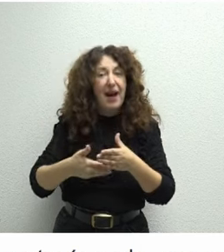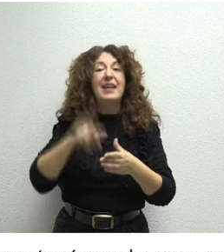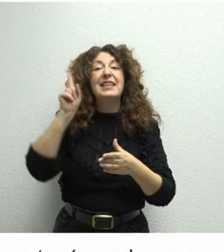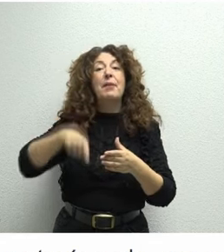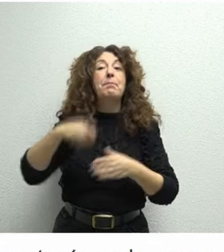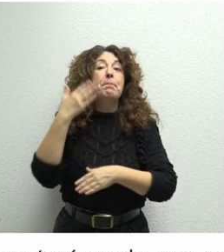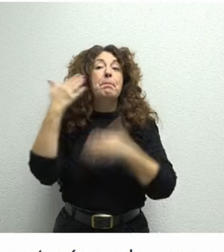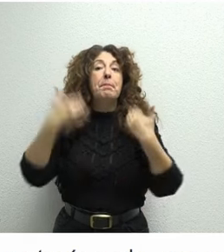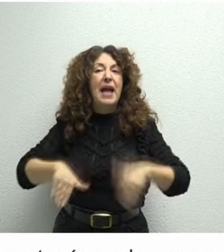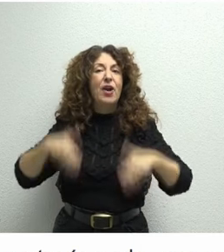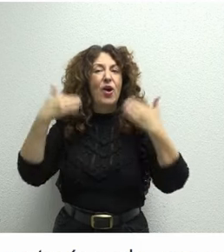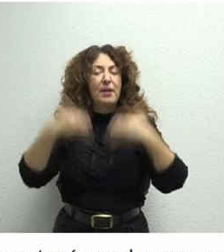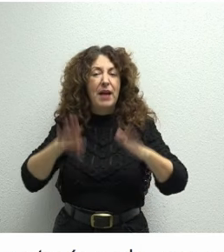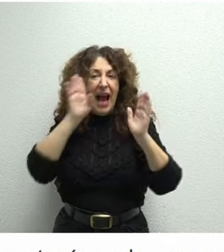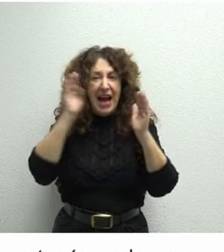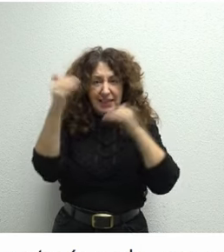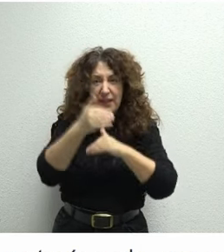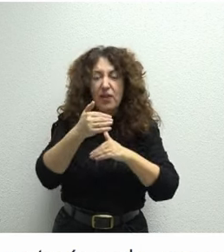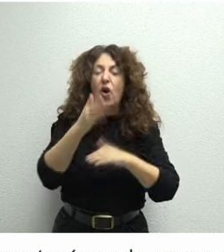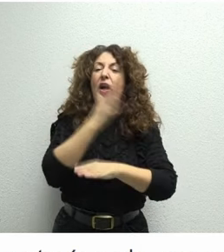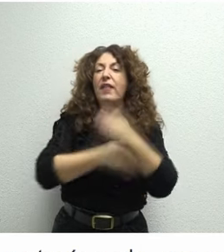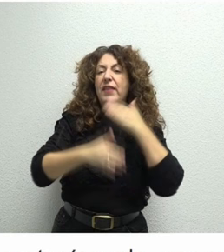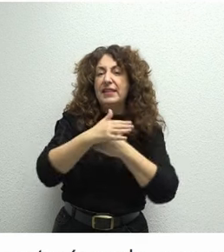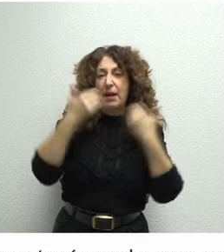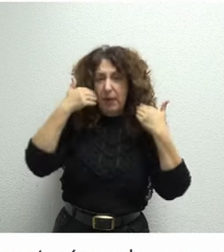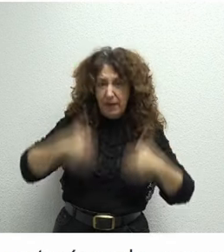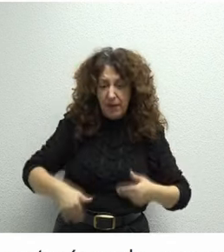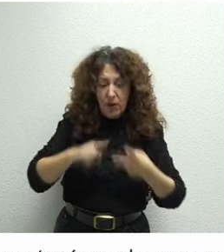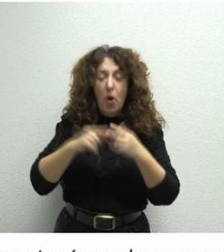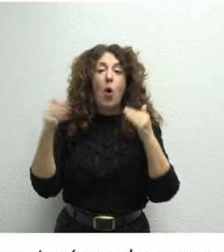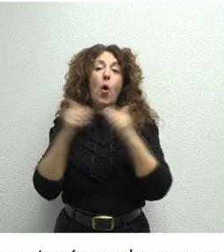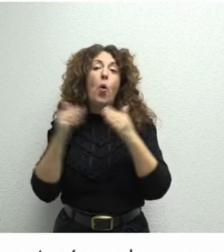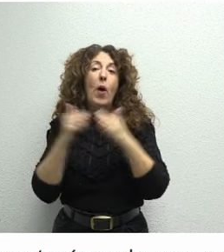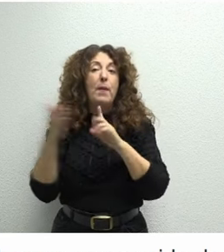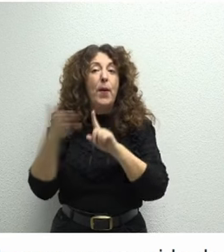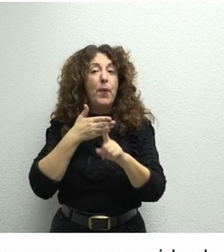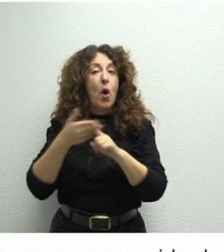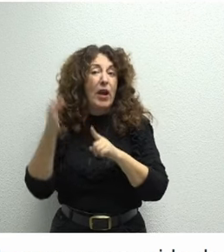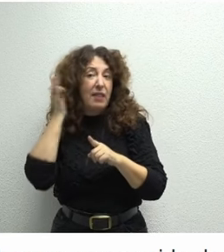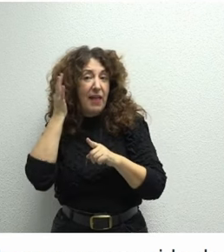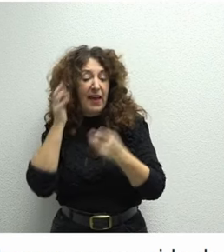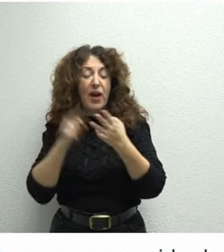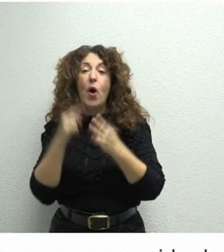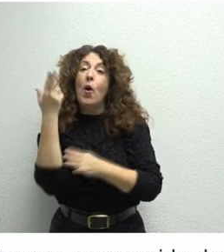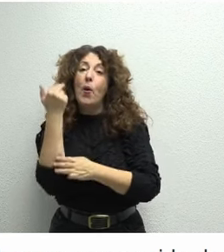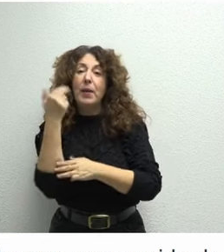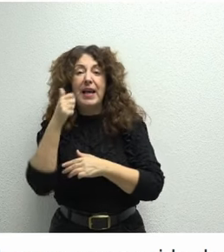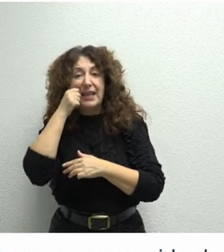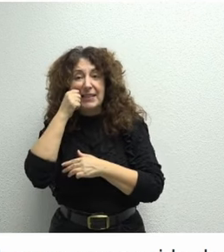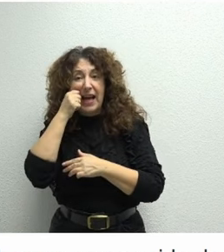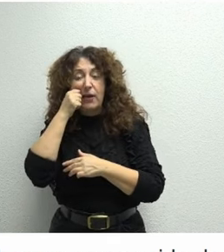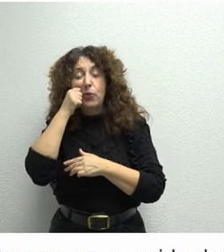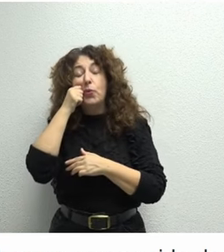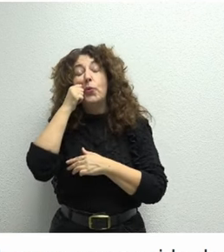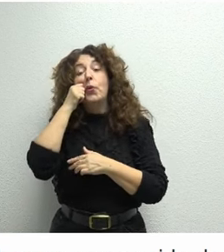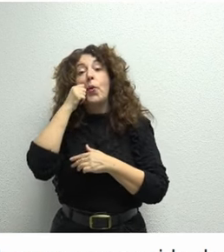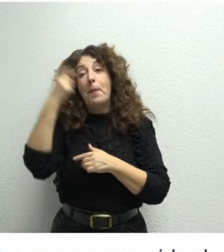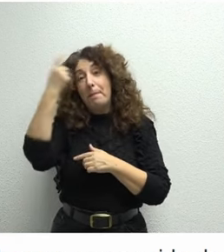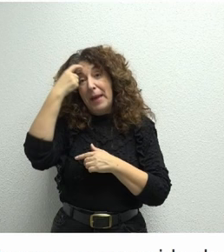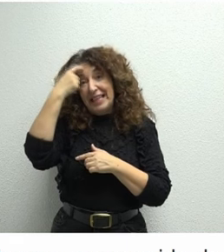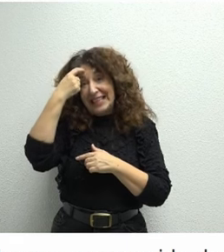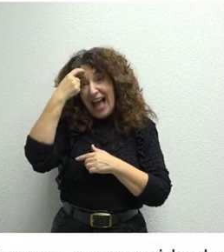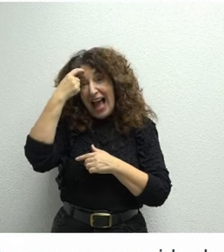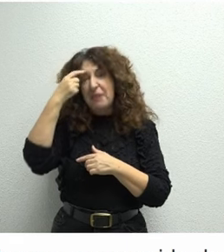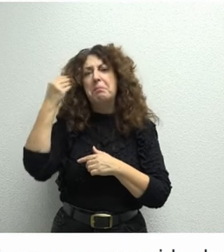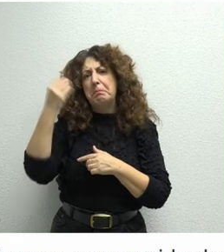la discapacidad física los jueves a la violencia de género y los viernes a la Salud Mental era Era una posibilidad y en este momento es una